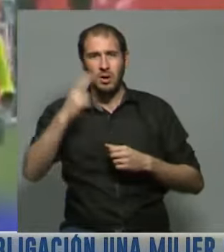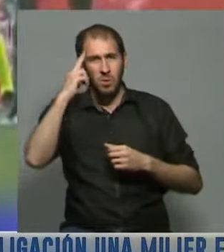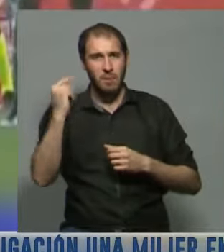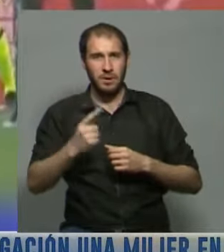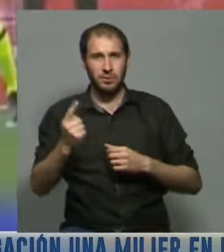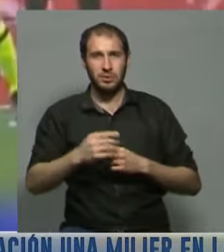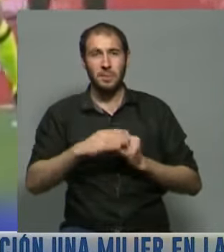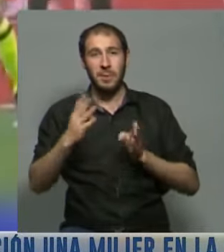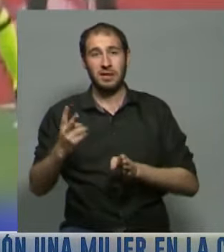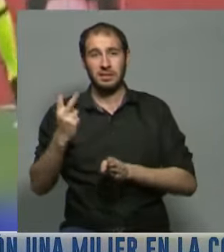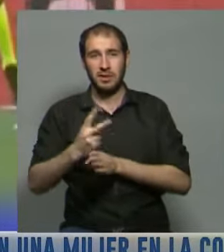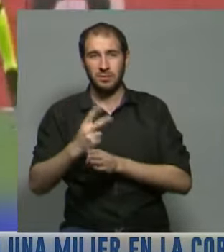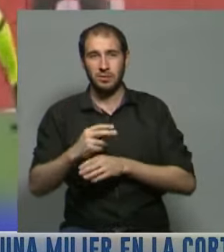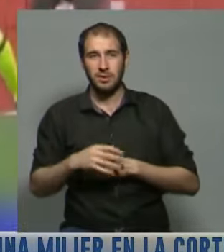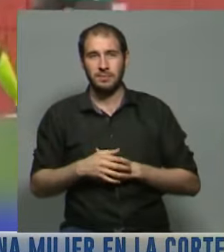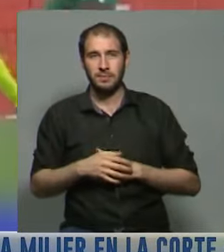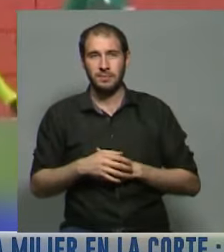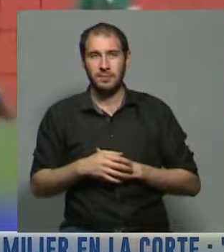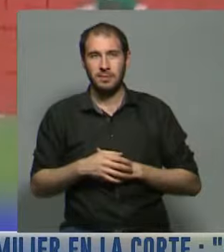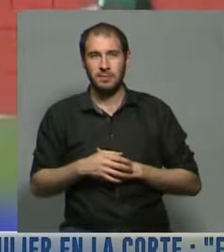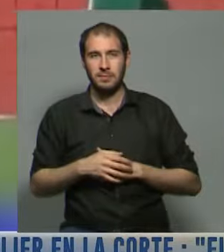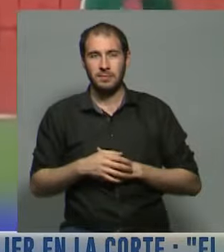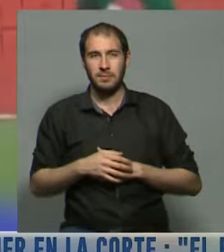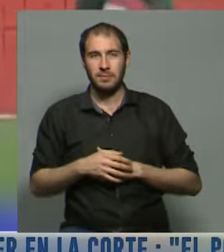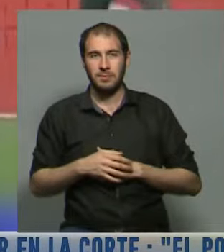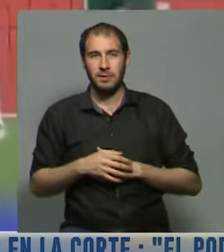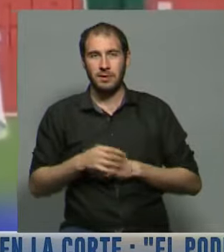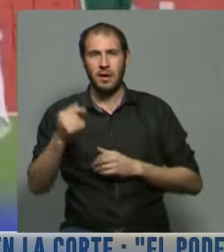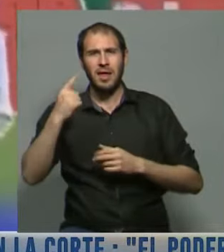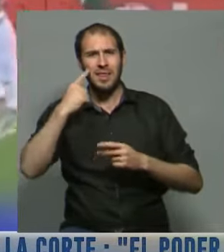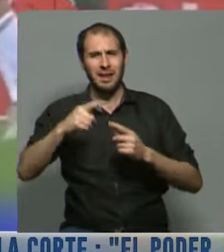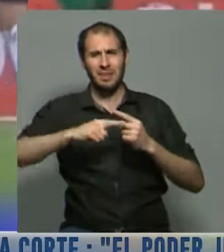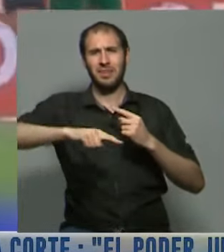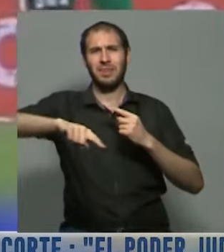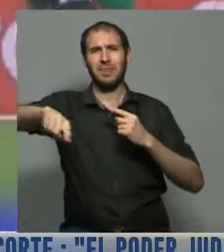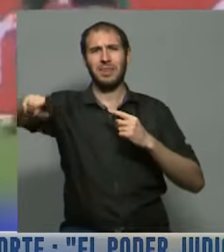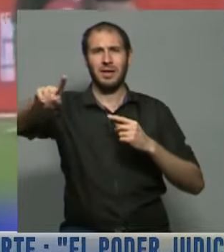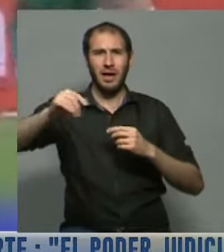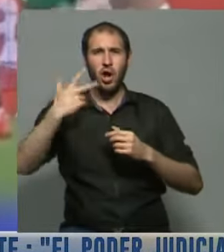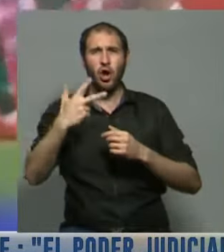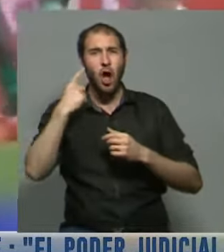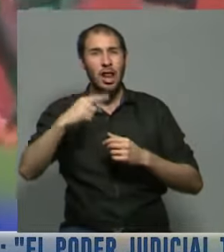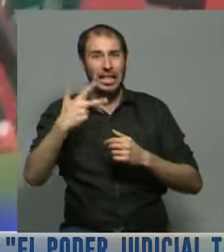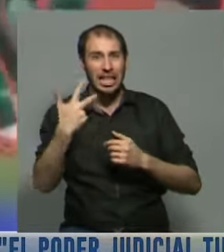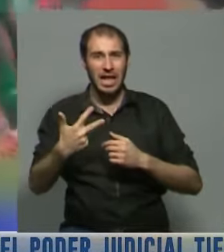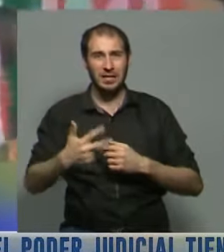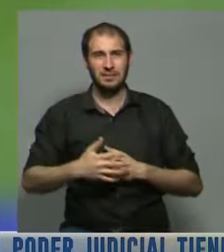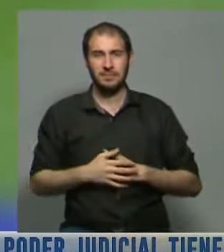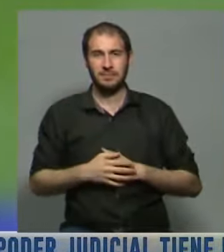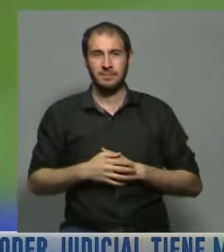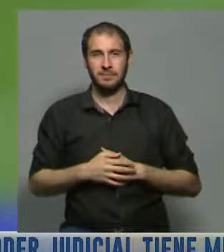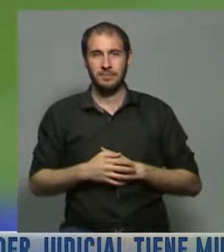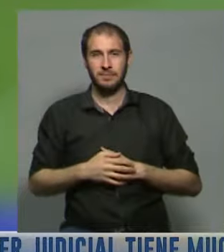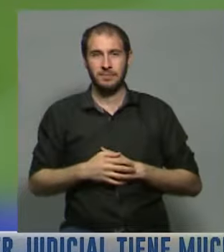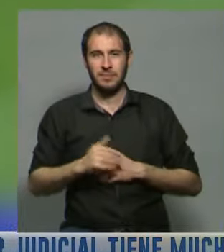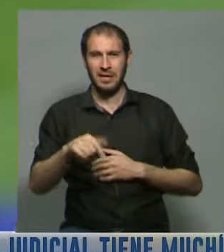9 minutos del segundo tiempo, con 3 lanzamientos largos, nos terminan haciendo 3 goles. La verdad que es